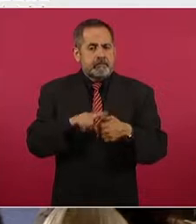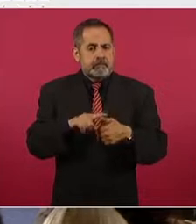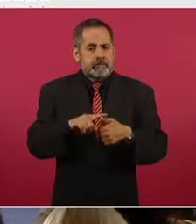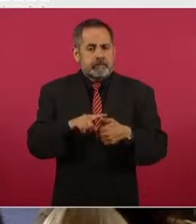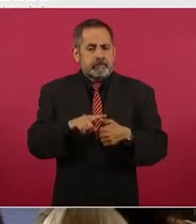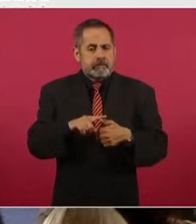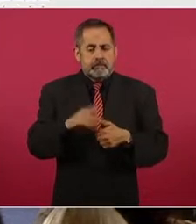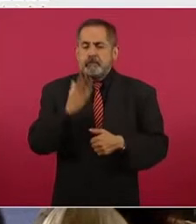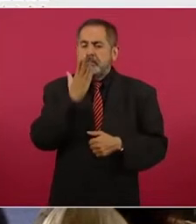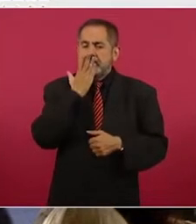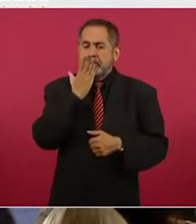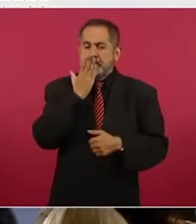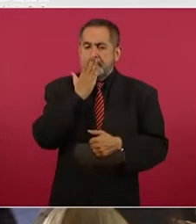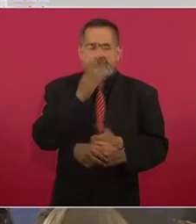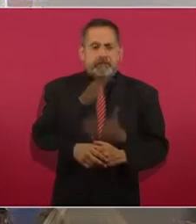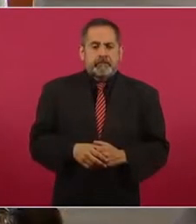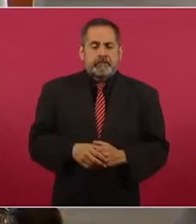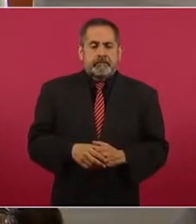y Sonora.